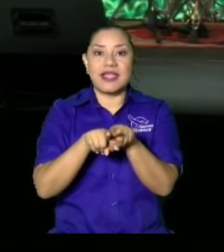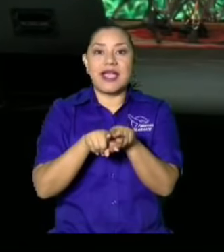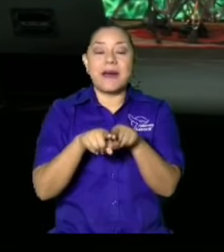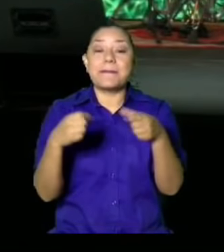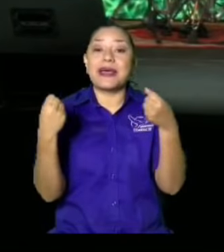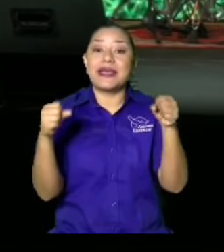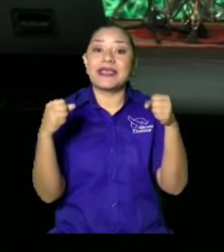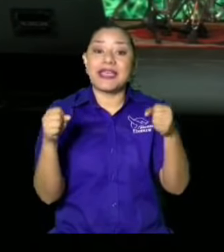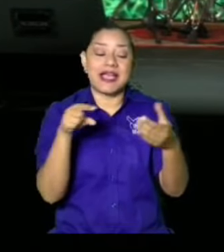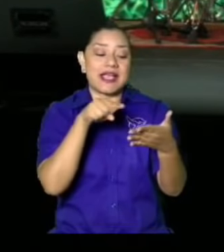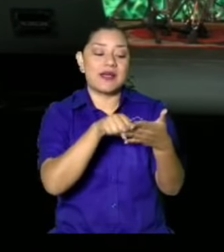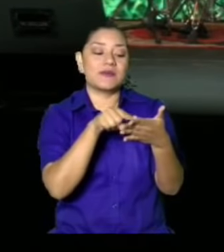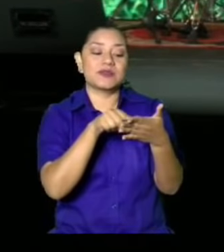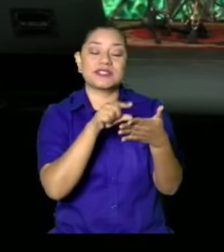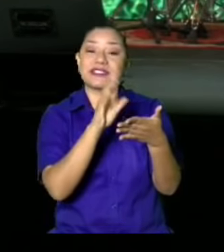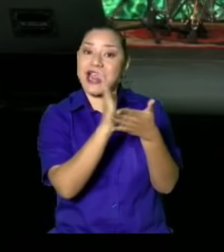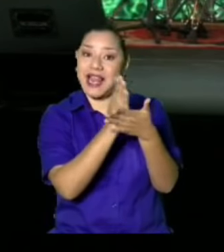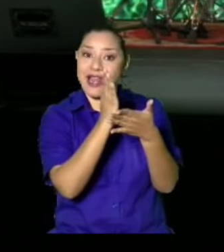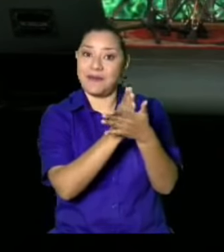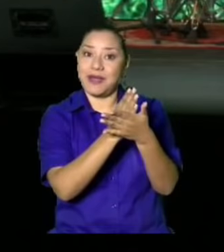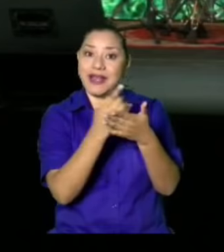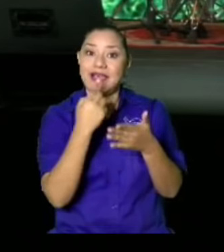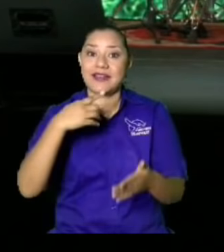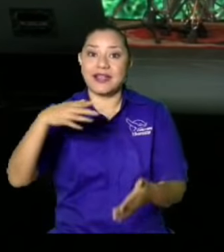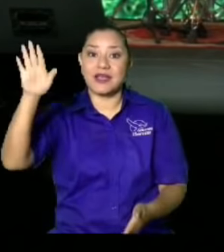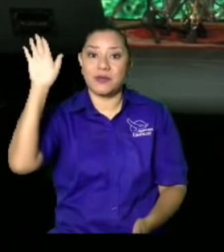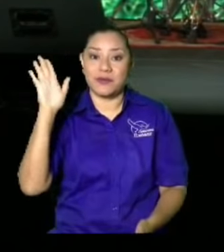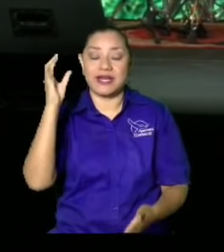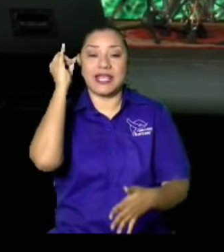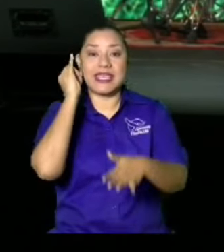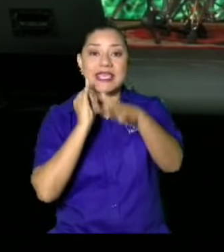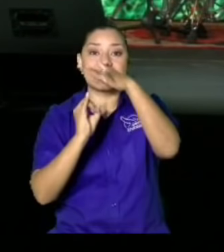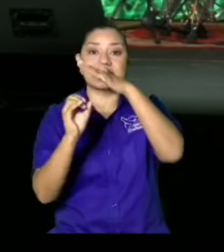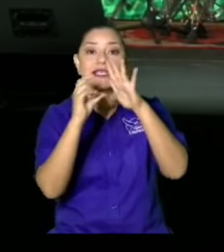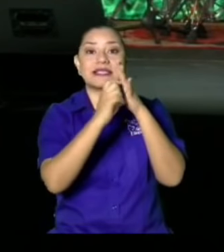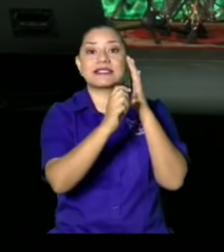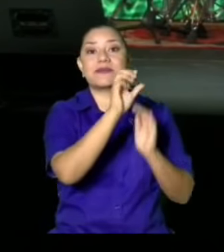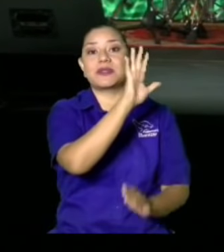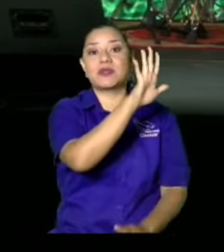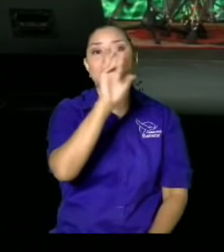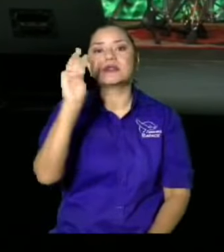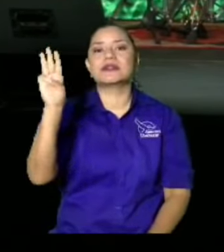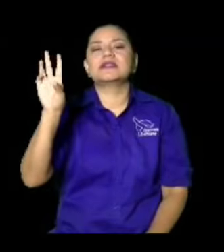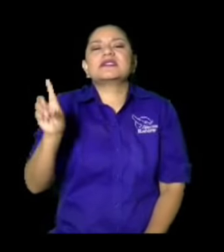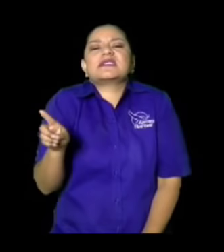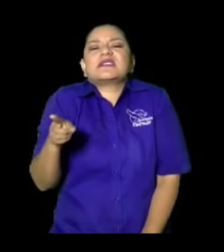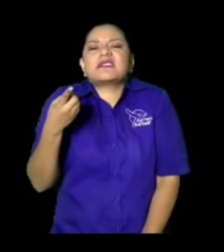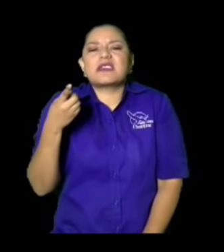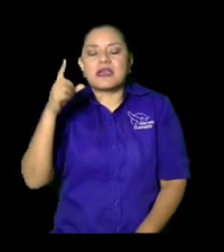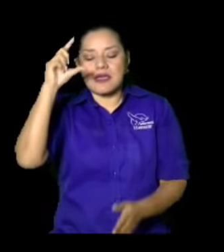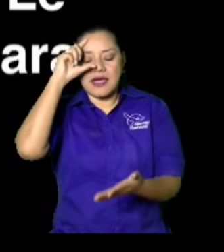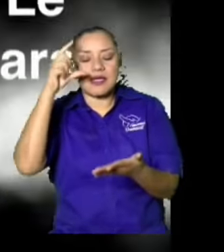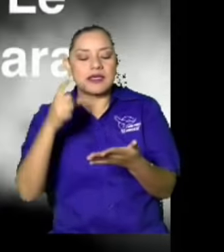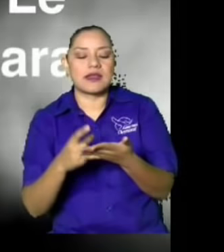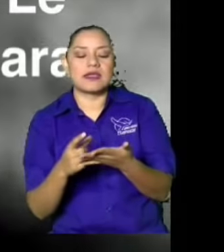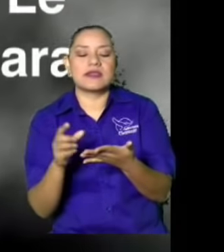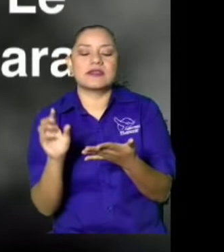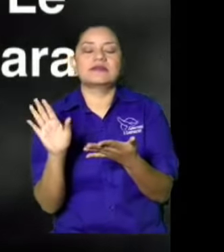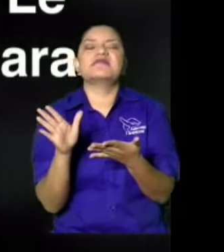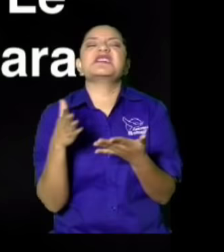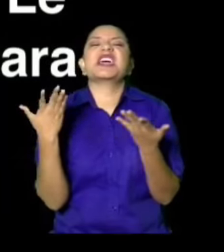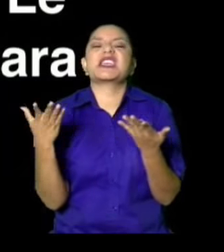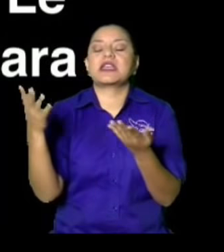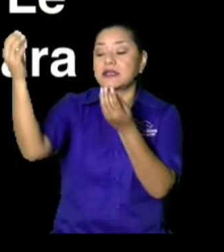la palabra. Entonces, en Isaías 53, ¿quién ha creído nuestro mensaje y a quién se le ha revelado el